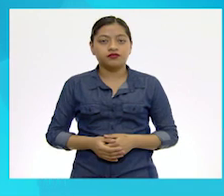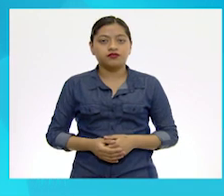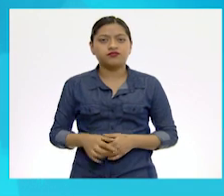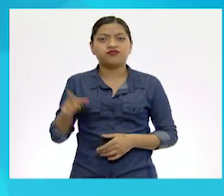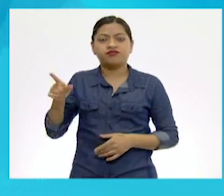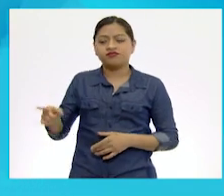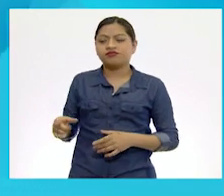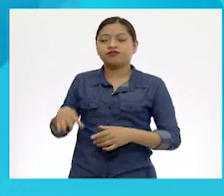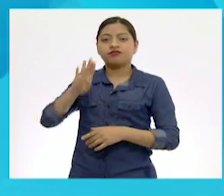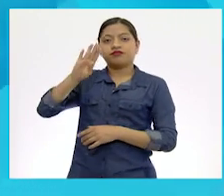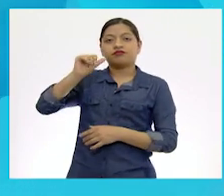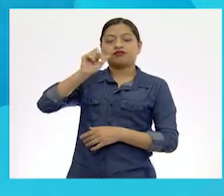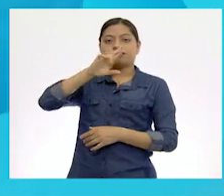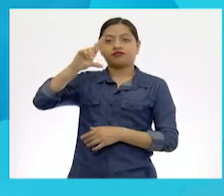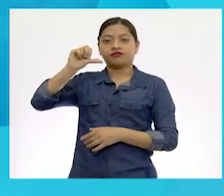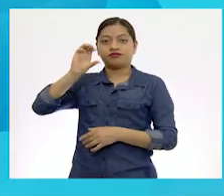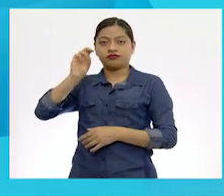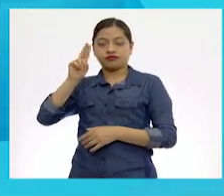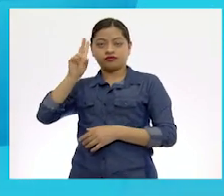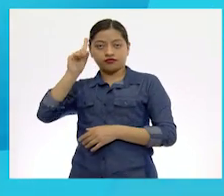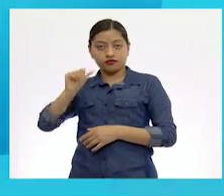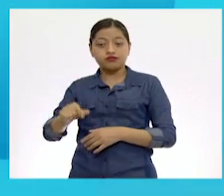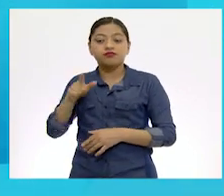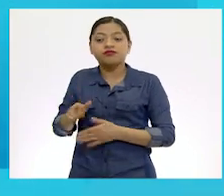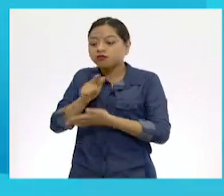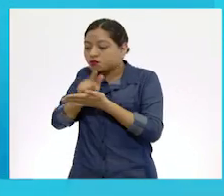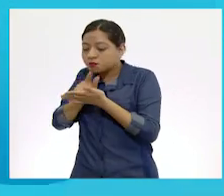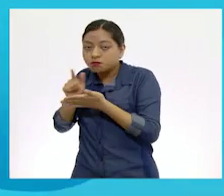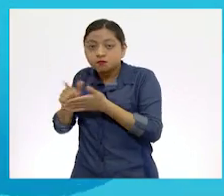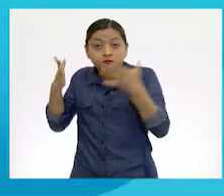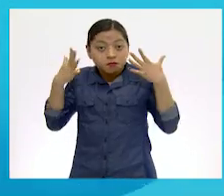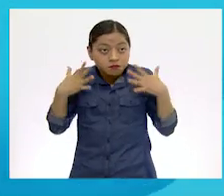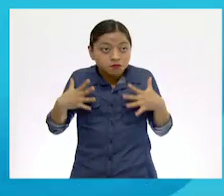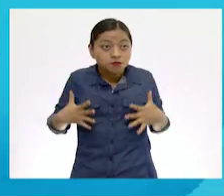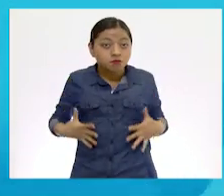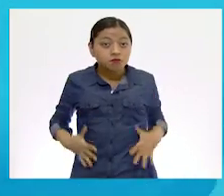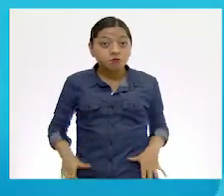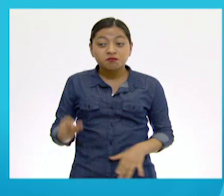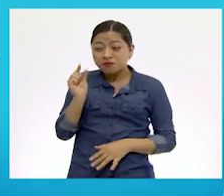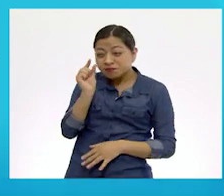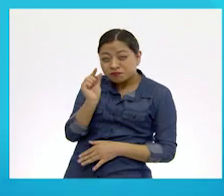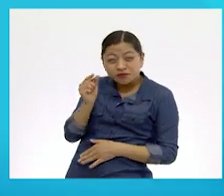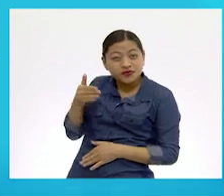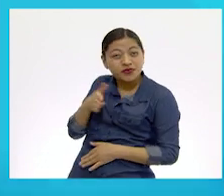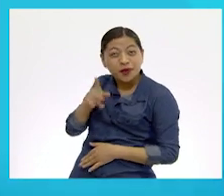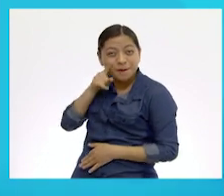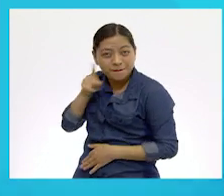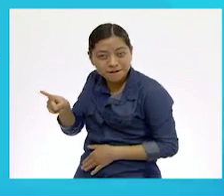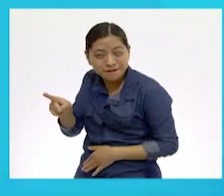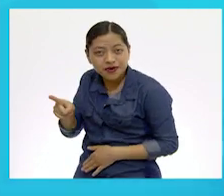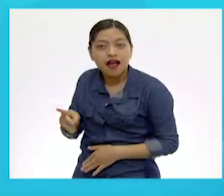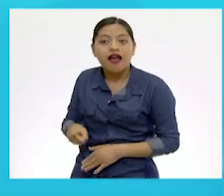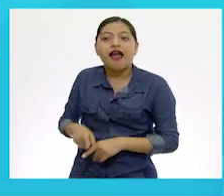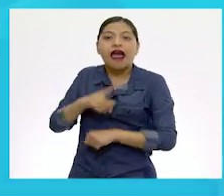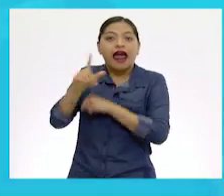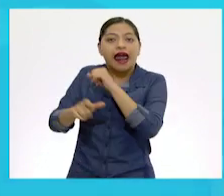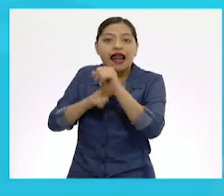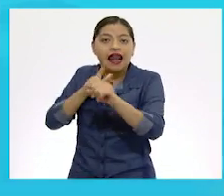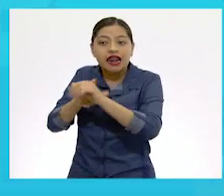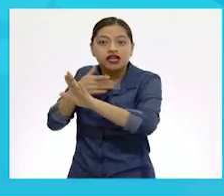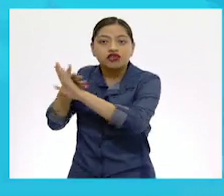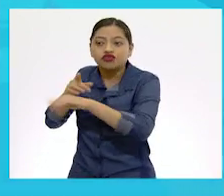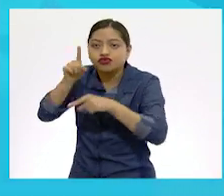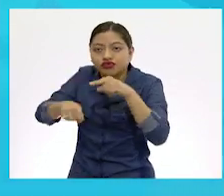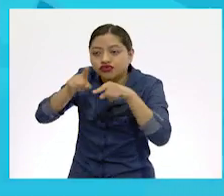Esta barracuda espera para una limpieza profunda. Este pequeño pez se encarga de quitarle todos los parásitos alrededor de su